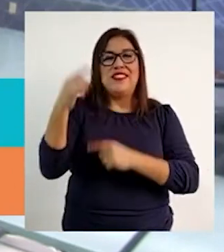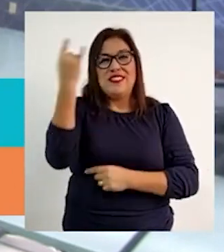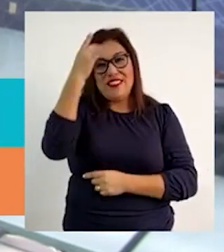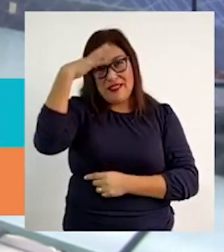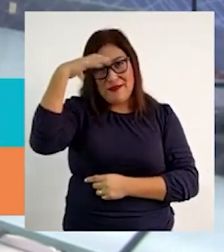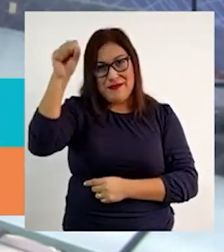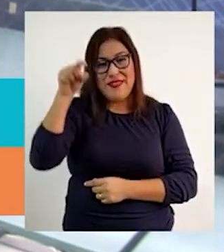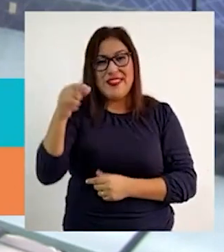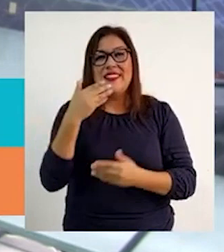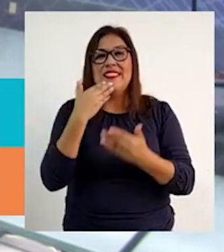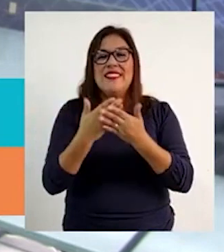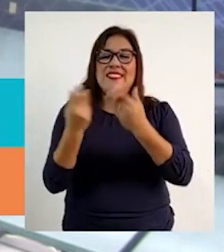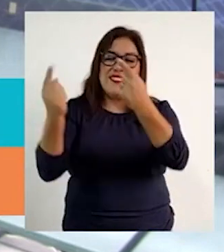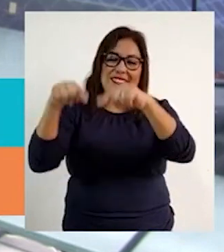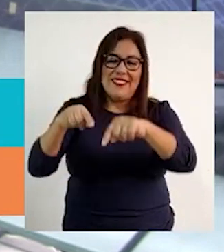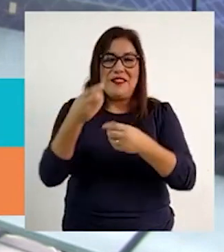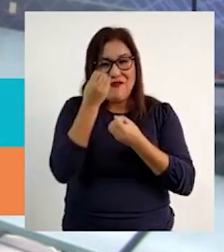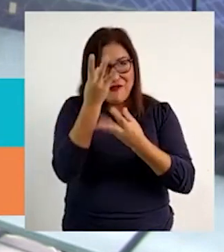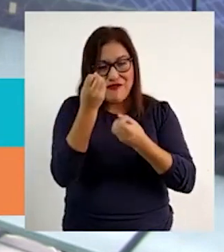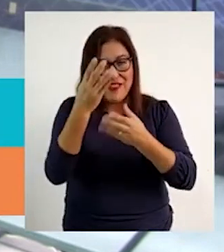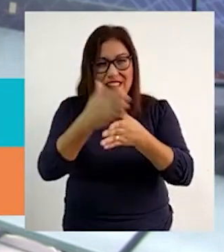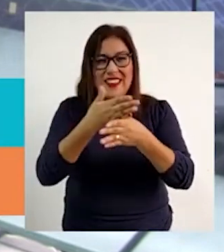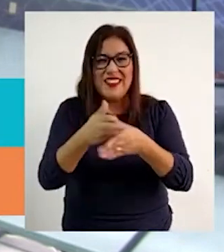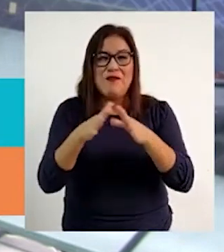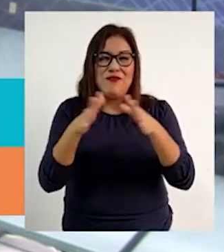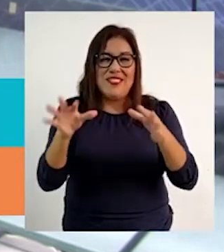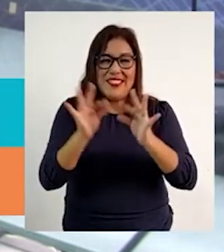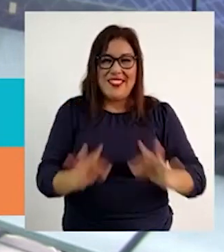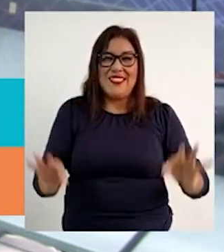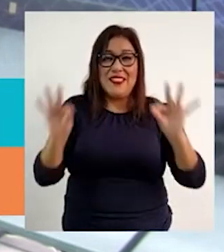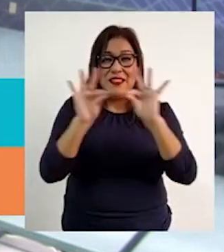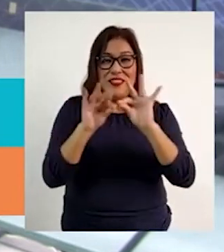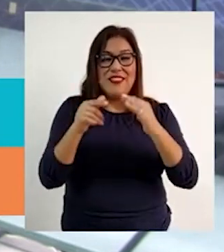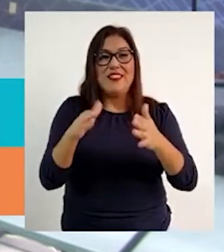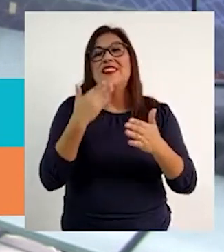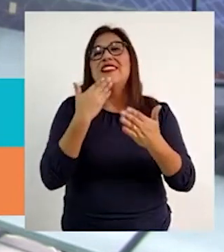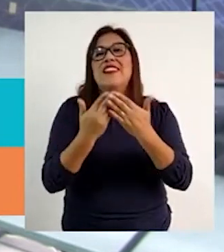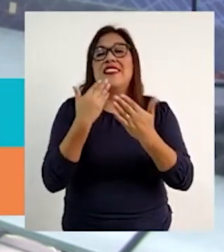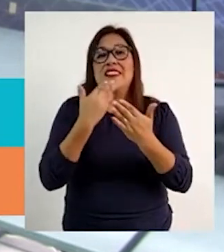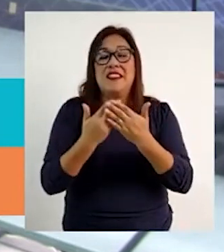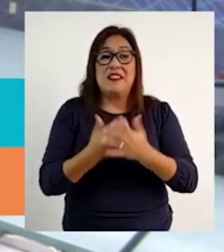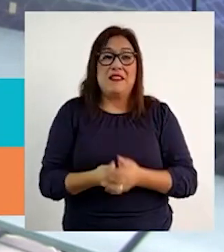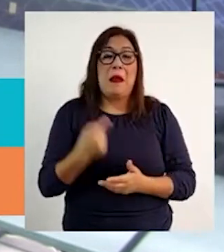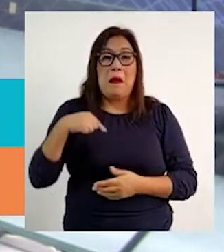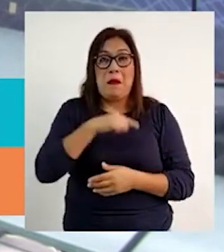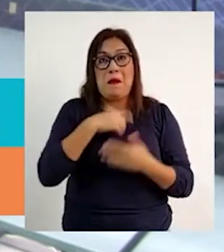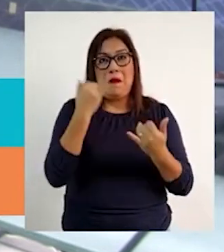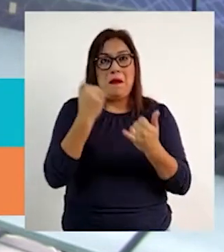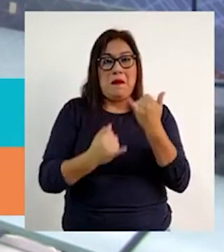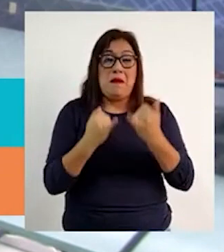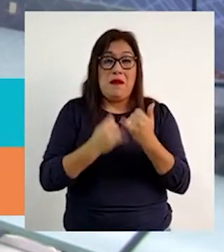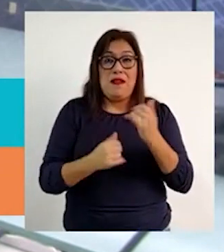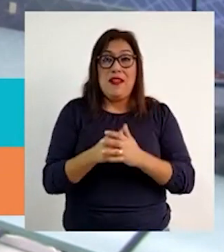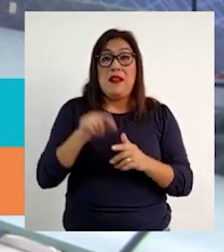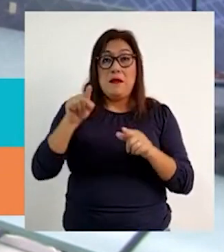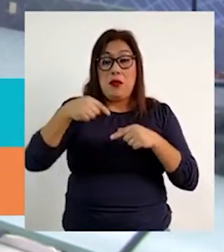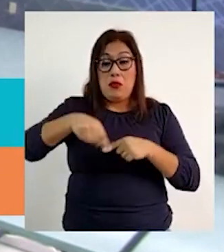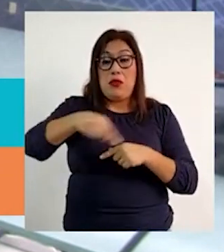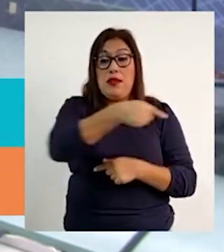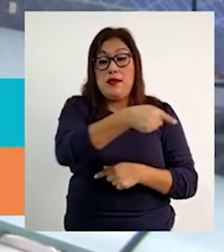con nosotros dándonos esta información muy importante. Gracias, Enrique, Vanessa. Nosotros nos vamos. Ya sabes que durante la semana